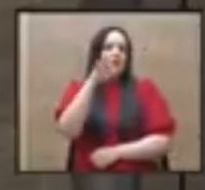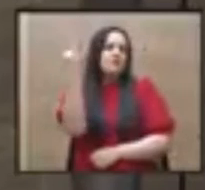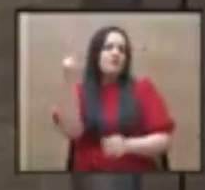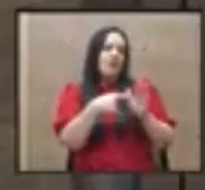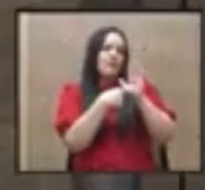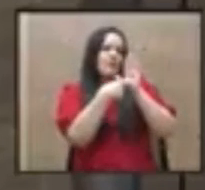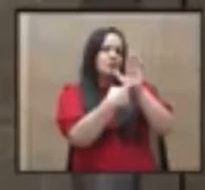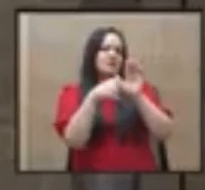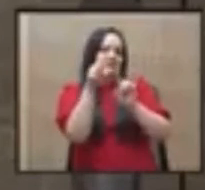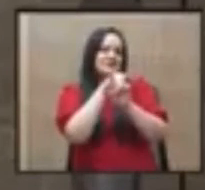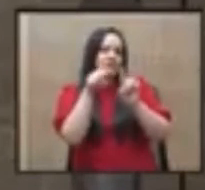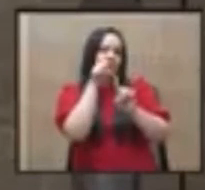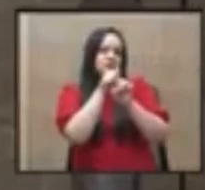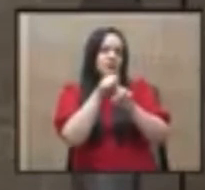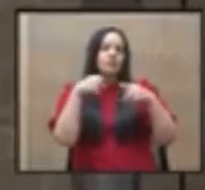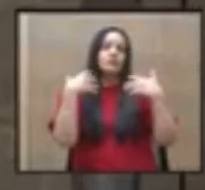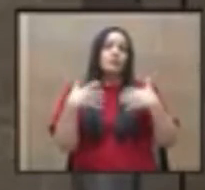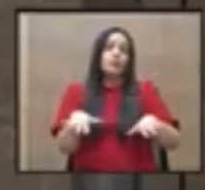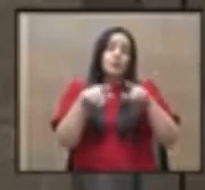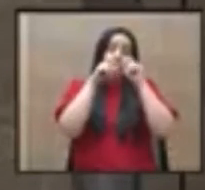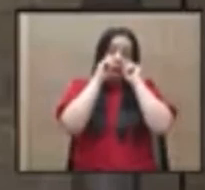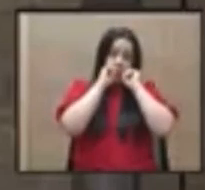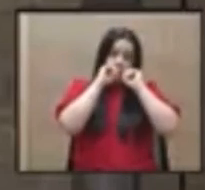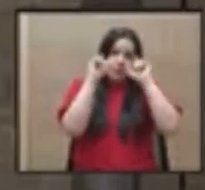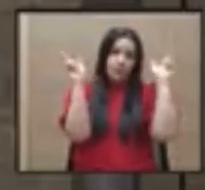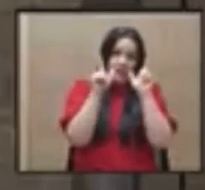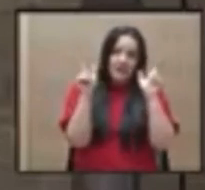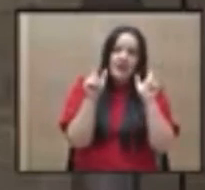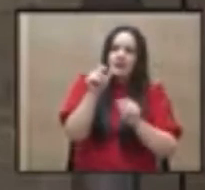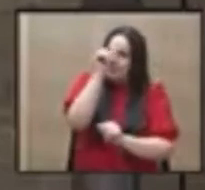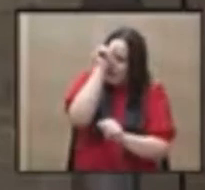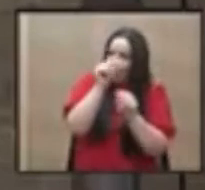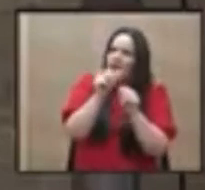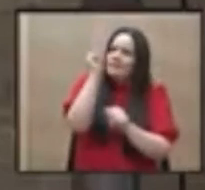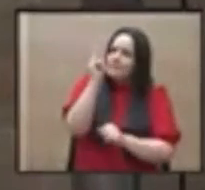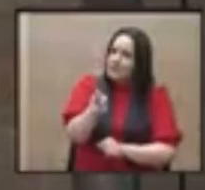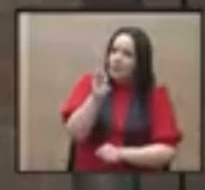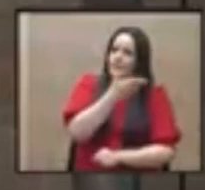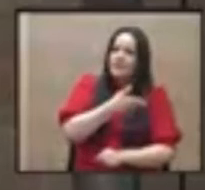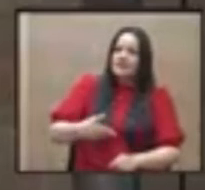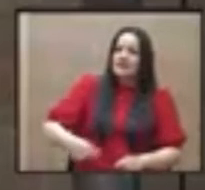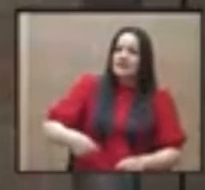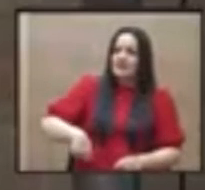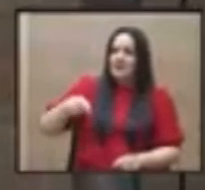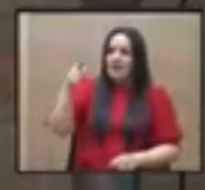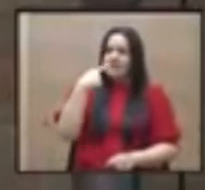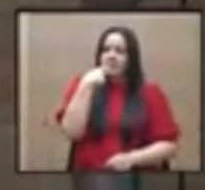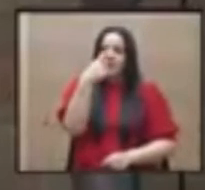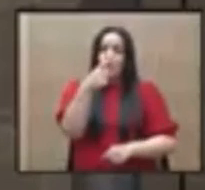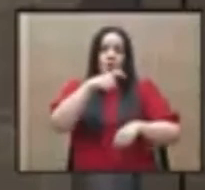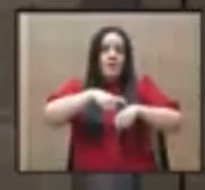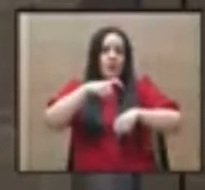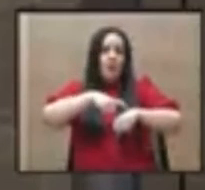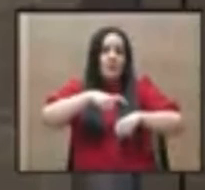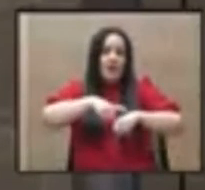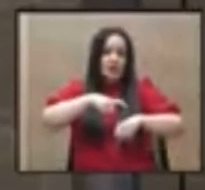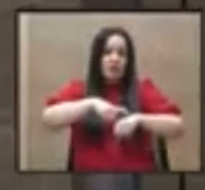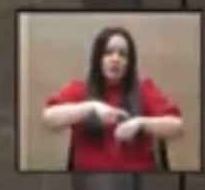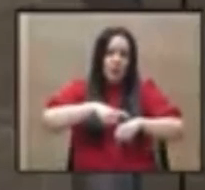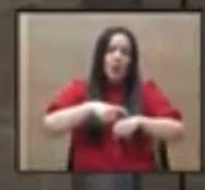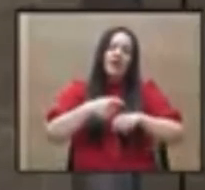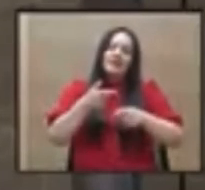situación es impresionante. Recordemos que fue el mismo presidente quien dijo que era momento de socarnos la